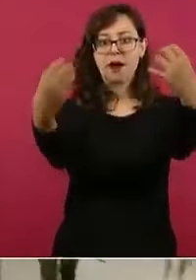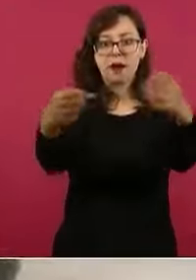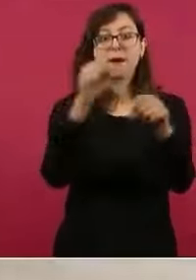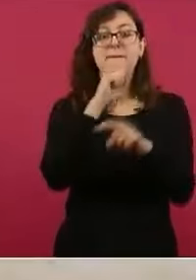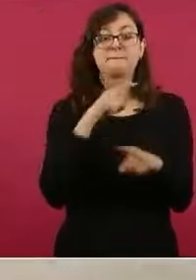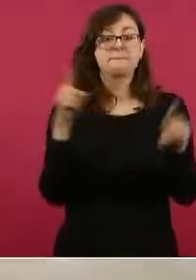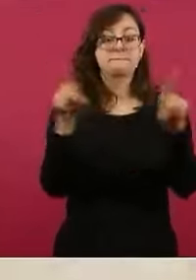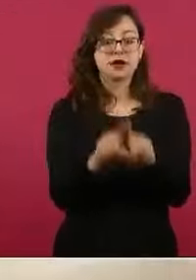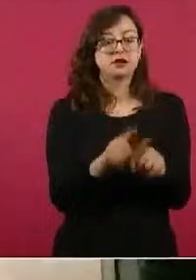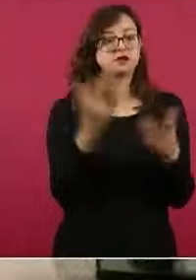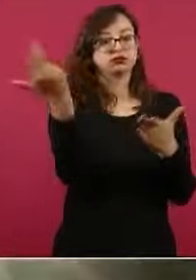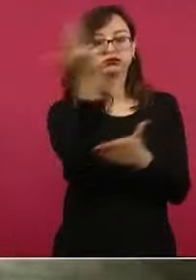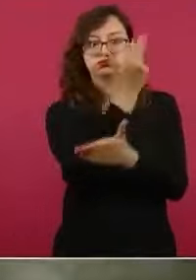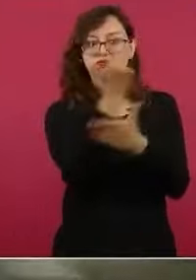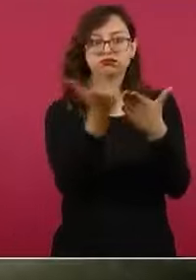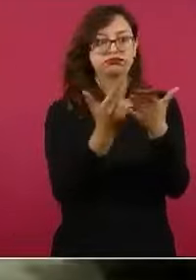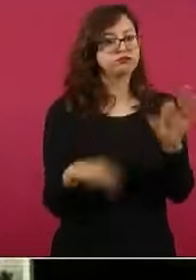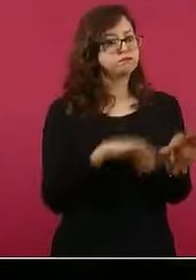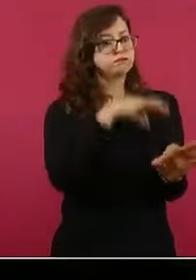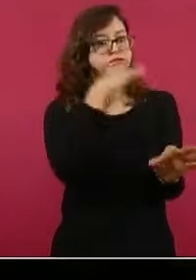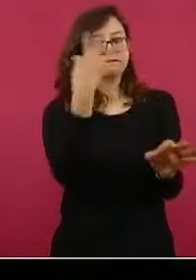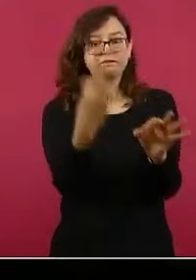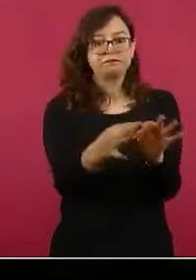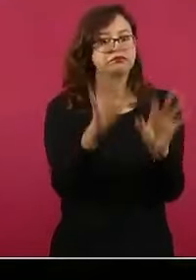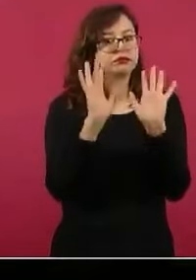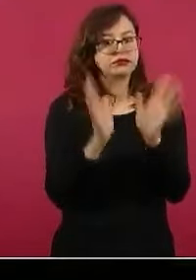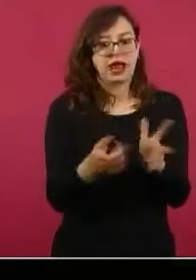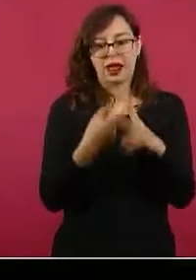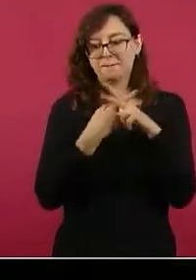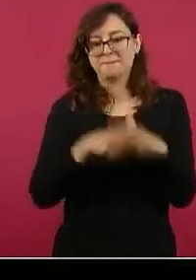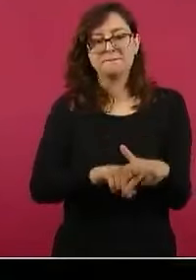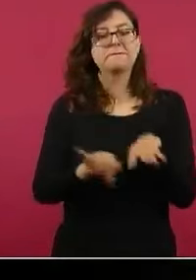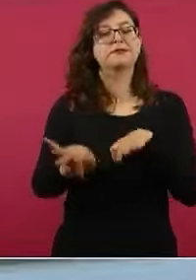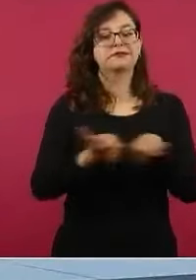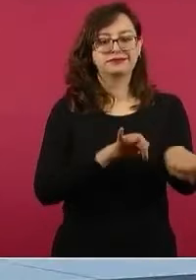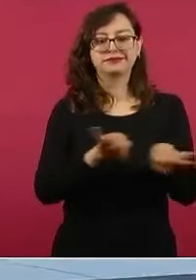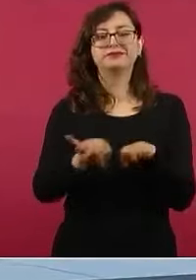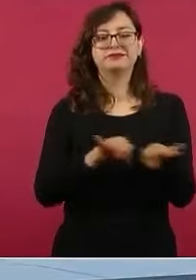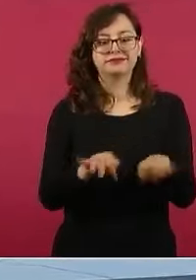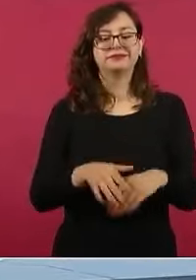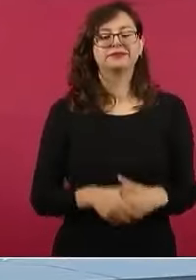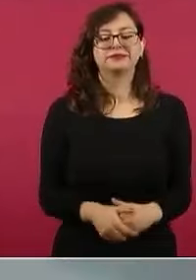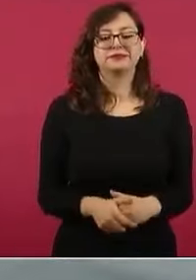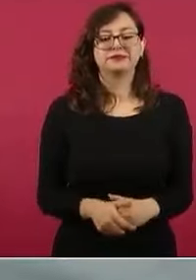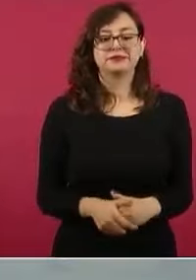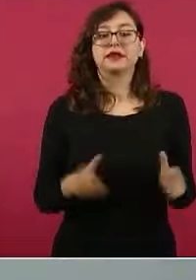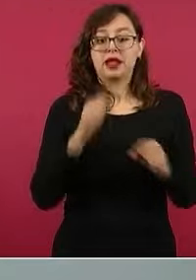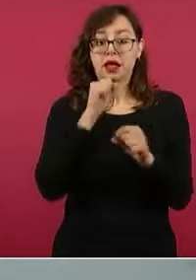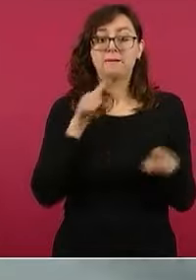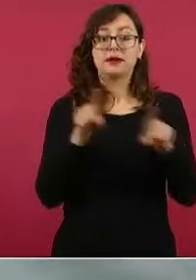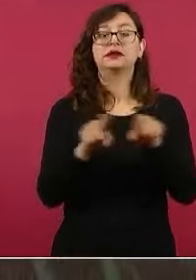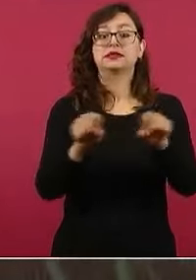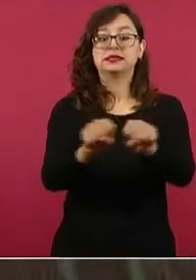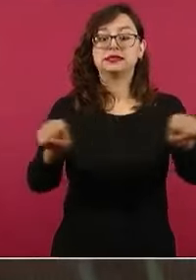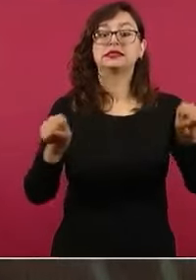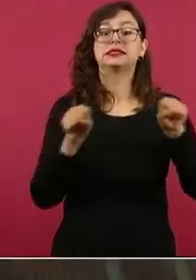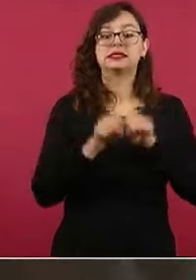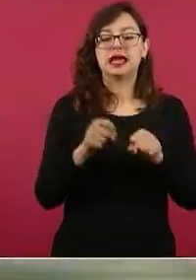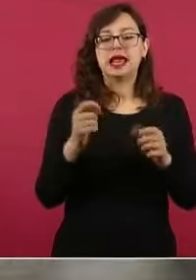de la refinería, que se encuentra lista para recibir a los operadores y personal administrativo. La gran sala de maqueta está lista para recibir a